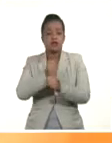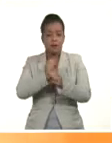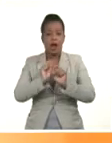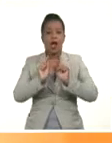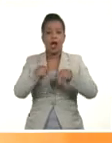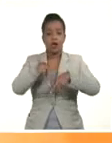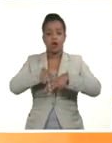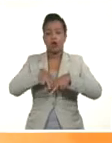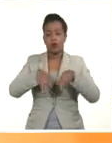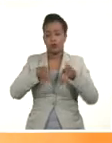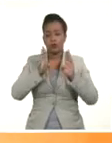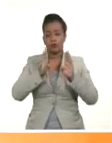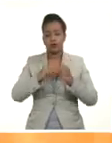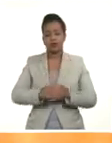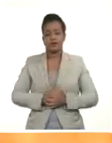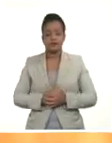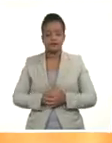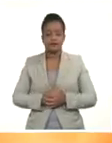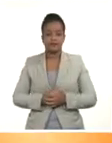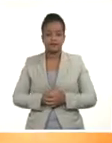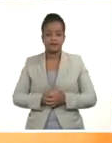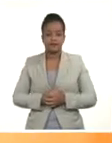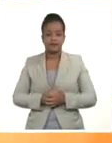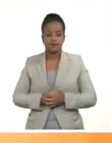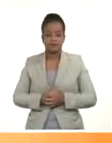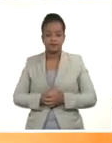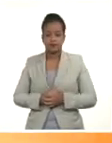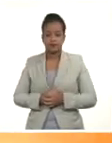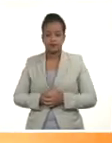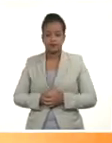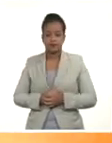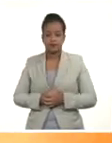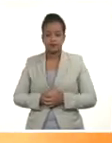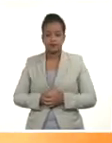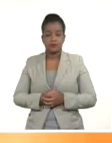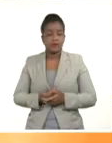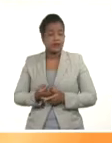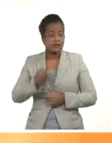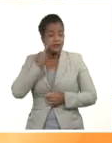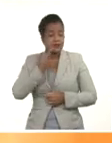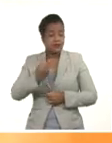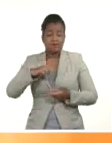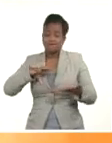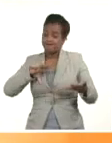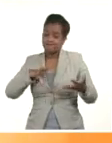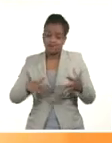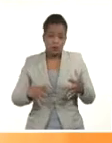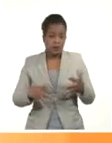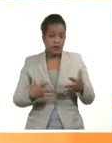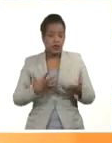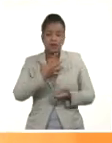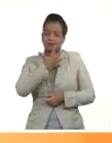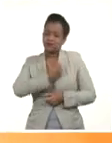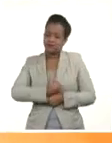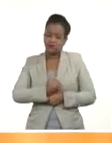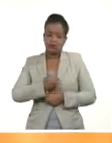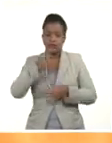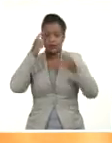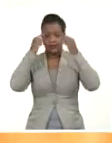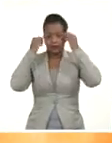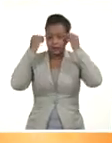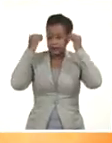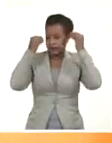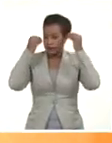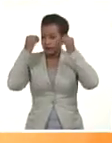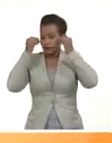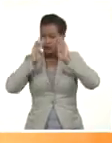trabajadores del Hotel Saratoga. Una situación bien compleja que es, se analizan todos los detalles,